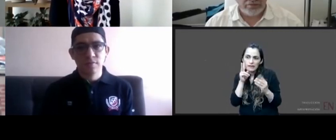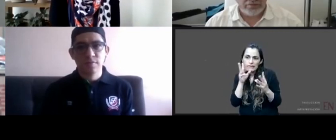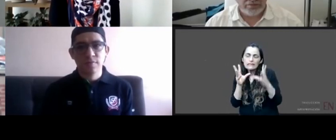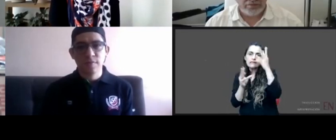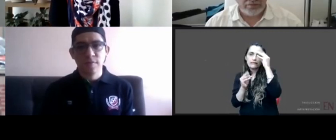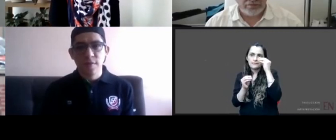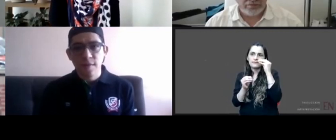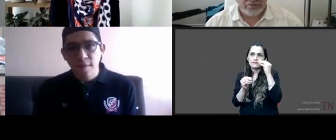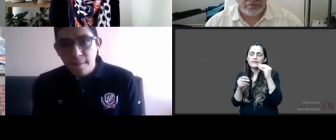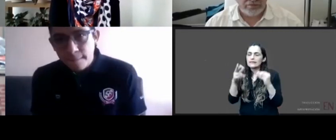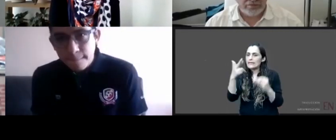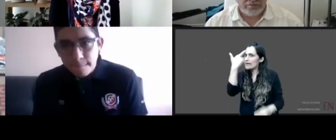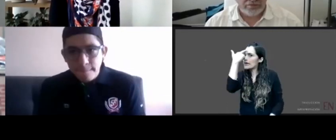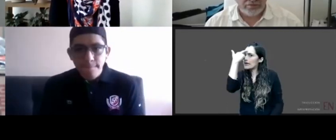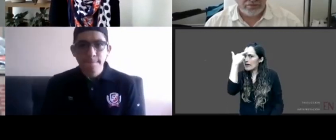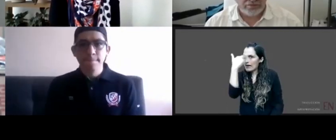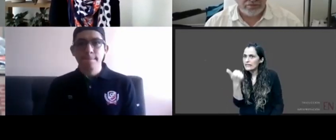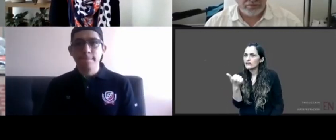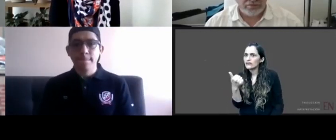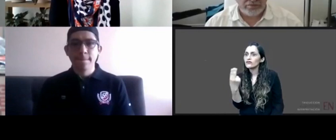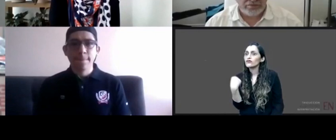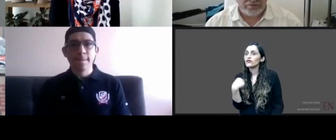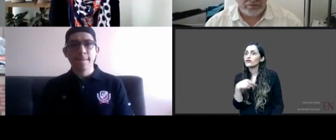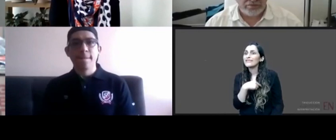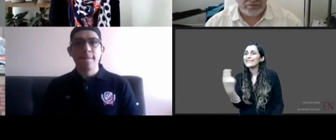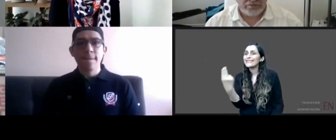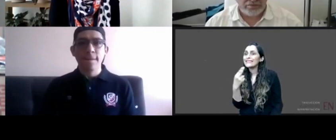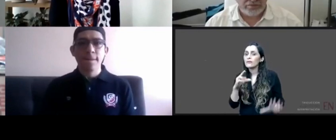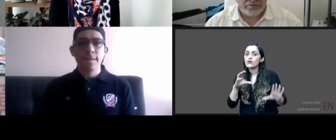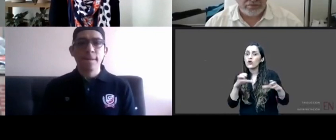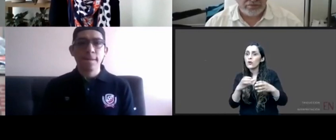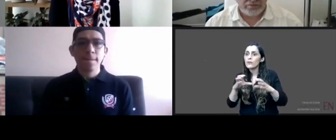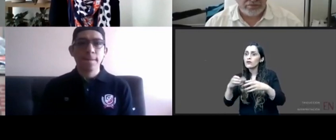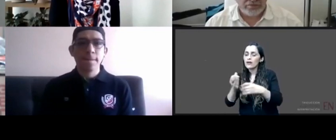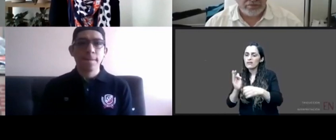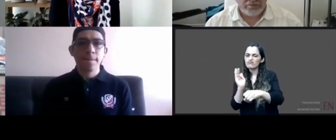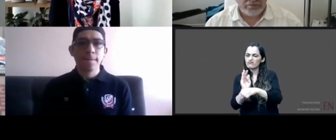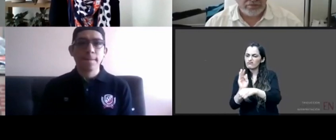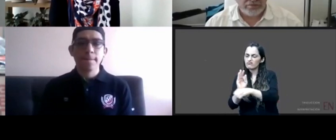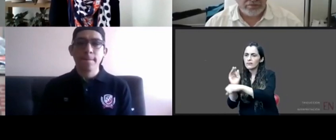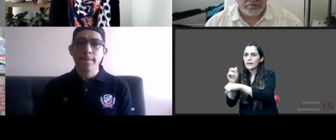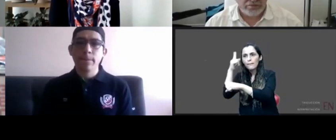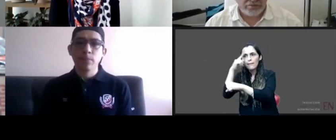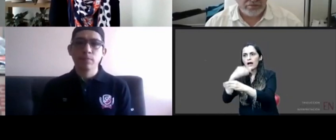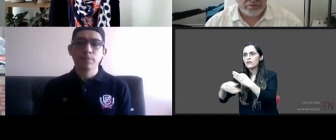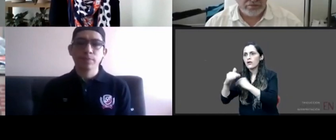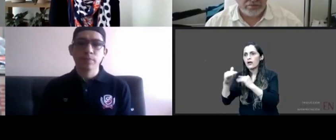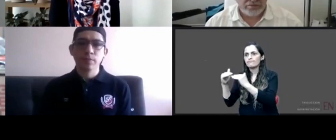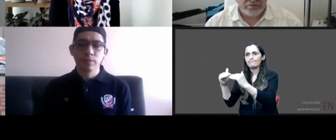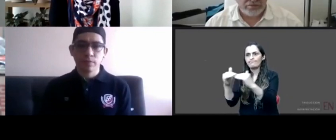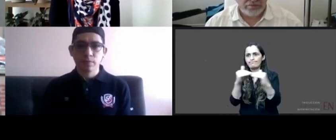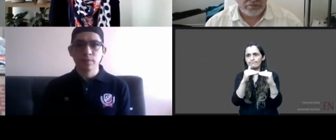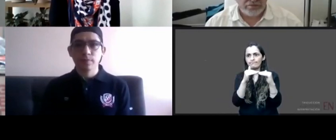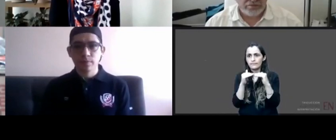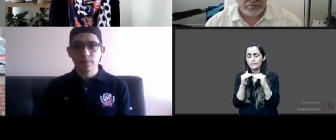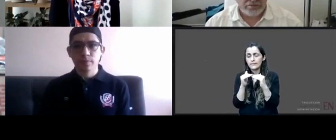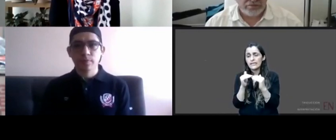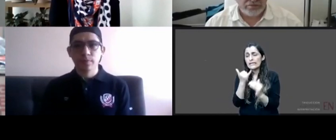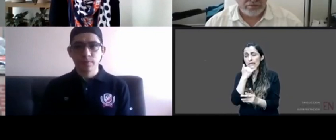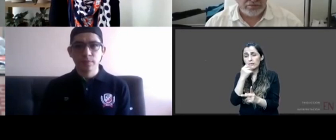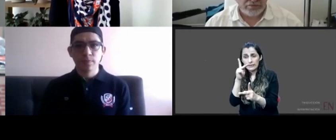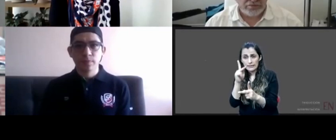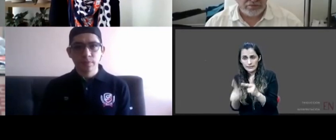igualitario y una relación horizontal? Entonces, ¿te parece bien? Ahorita volvemos, Gilberta, con esta otra